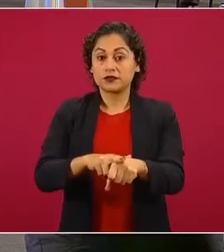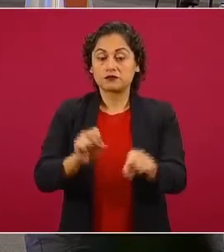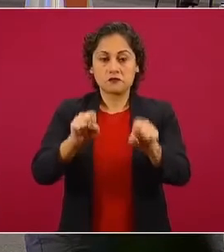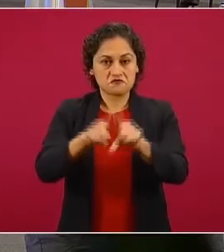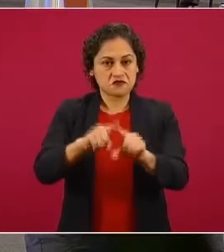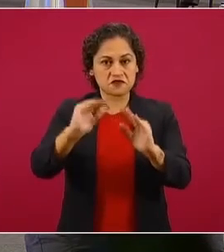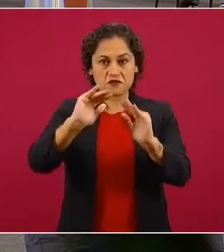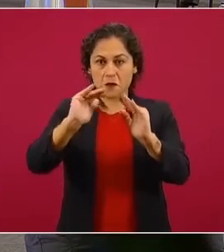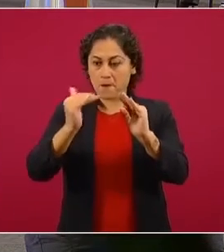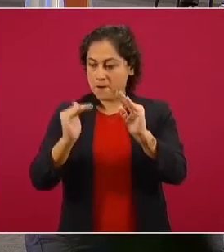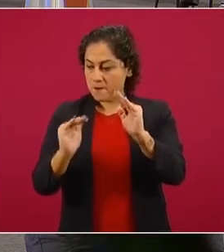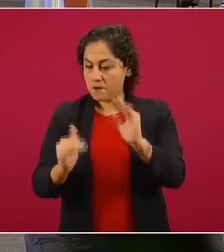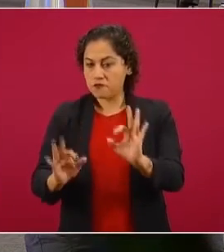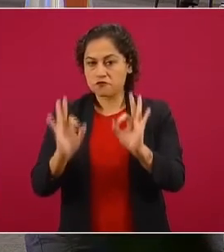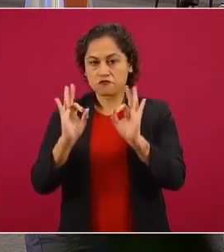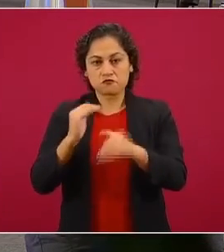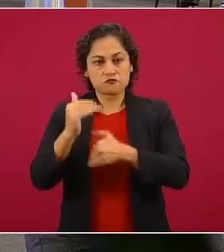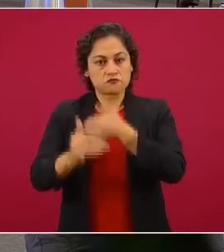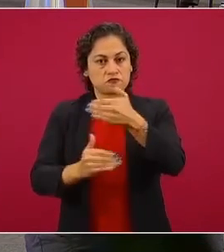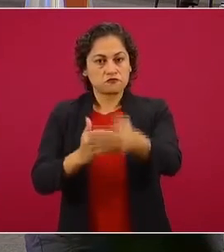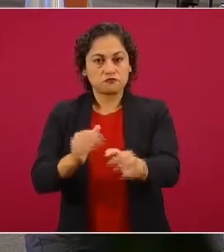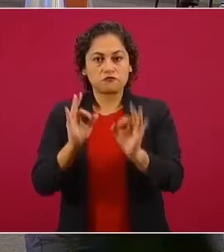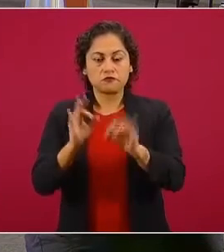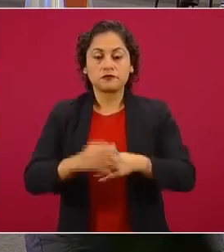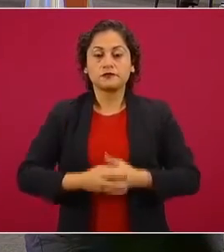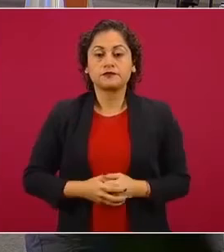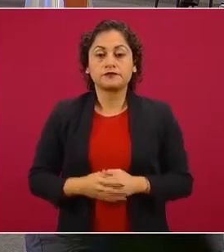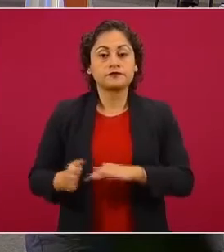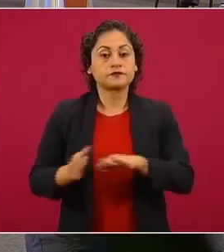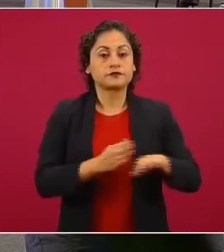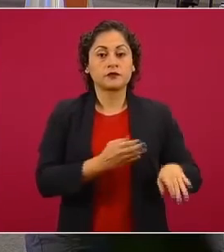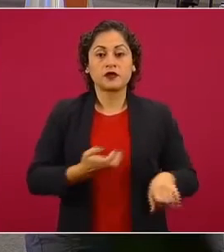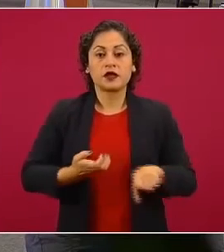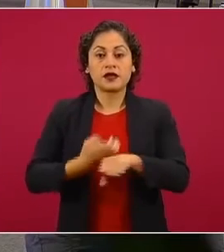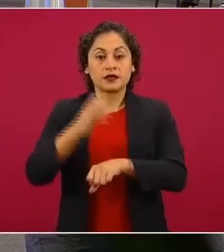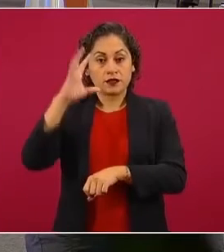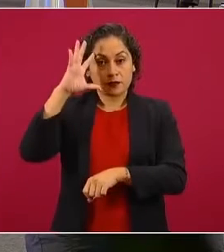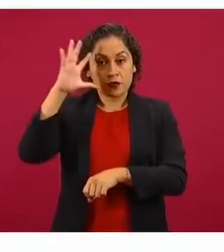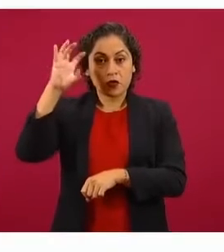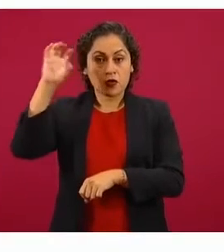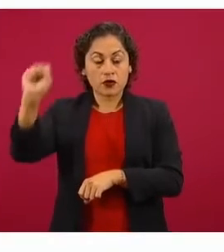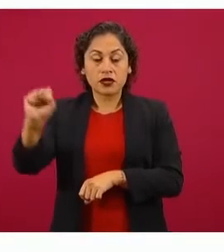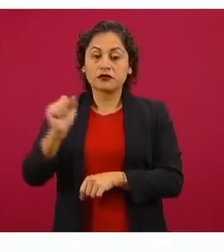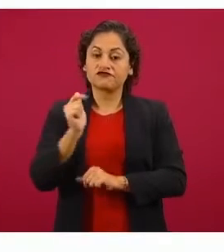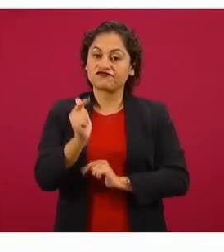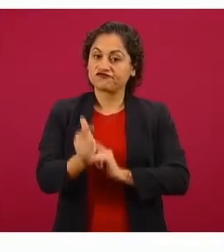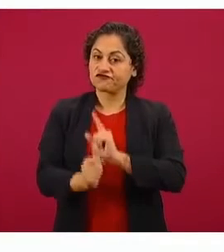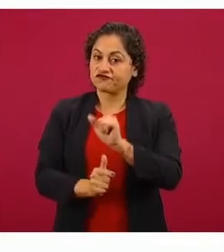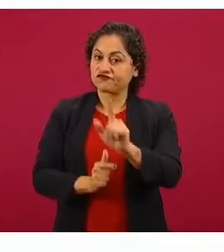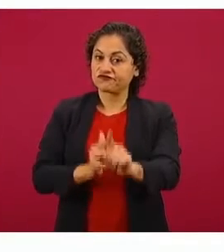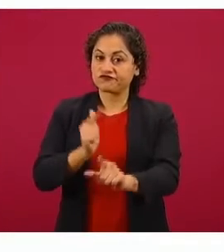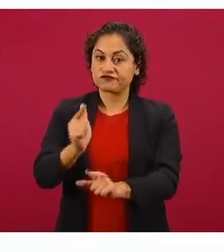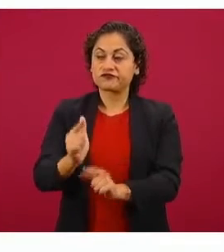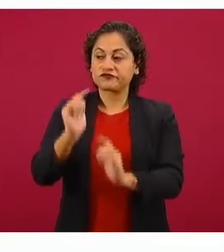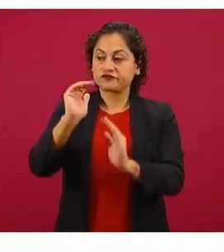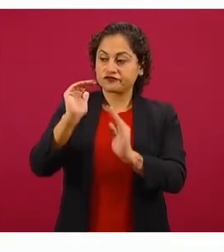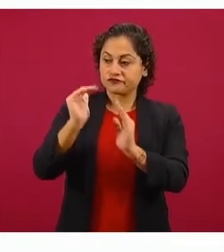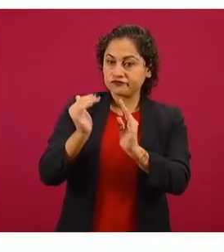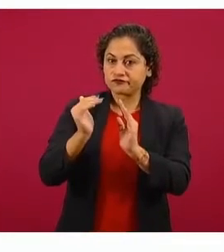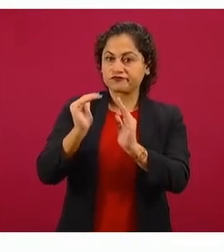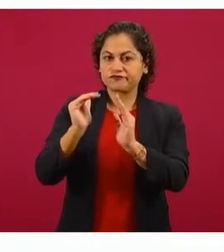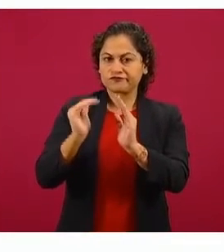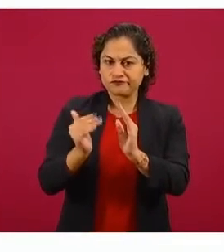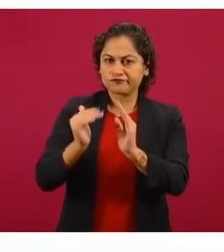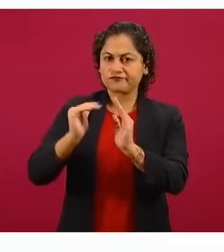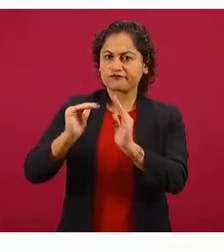descenso, van por buen camino. Morelos va lento en la reducción de los contagios, pero se ha mantenido con